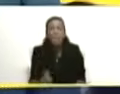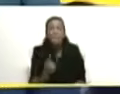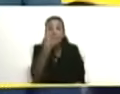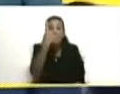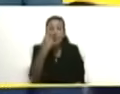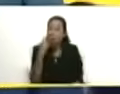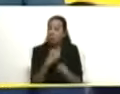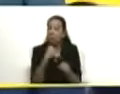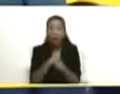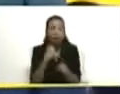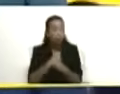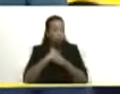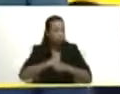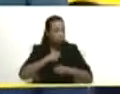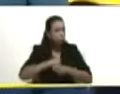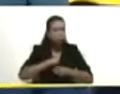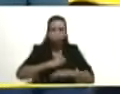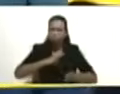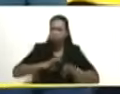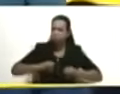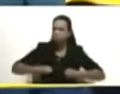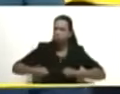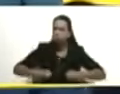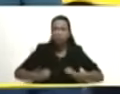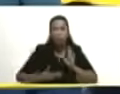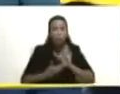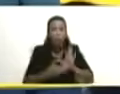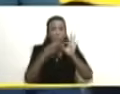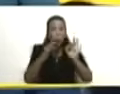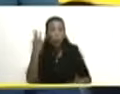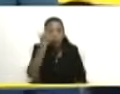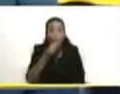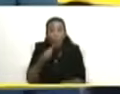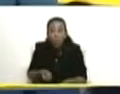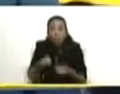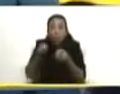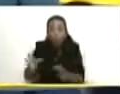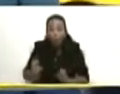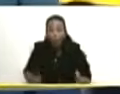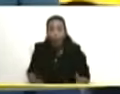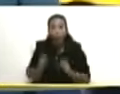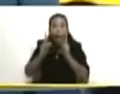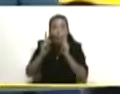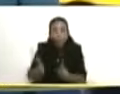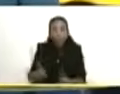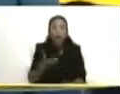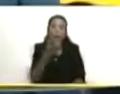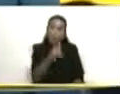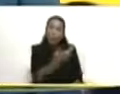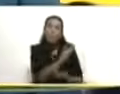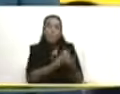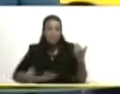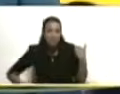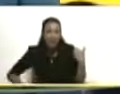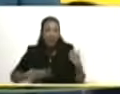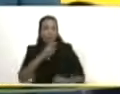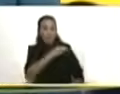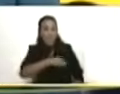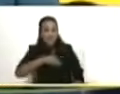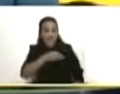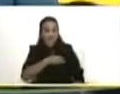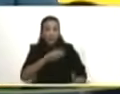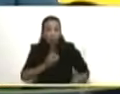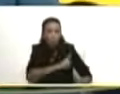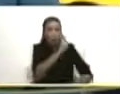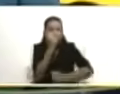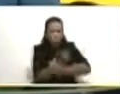seguir trabajando y segundo, darle a la juventud, como se lo está dando el presidente con esta misión, todo el